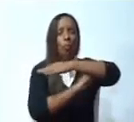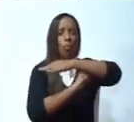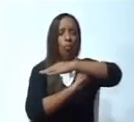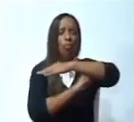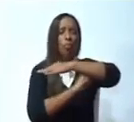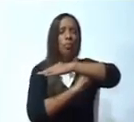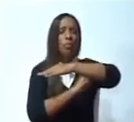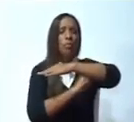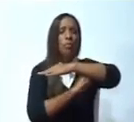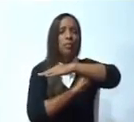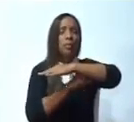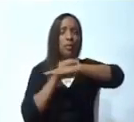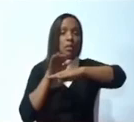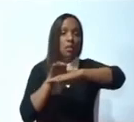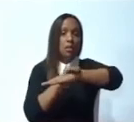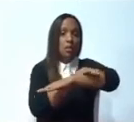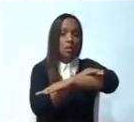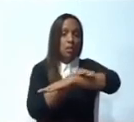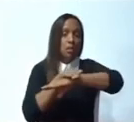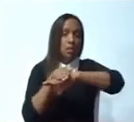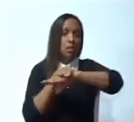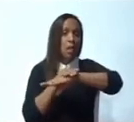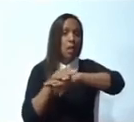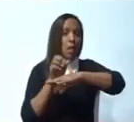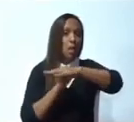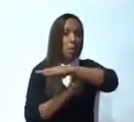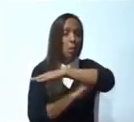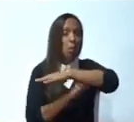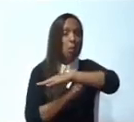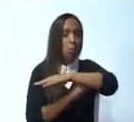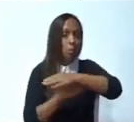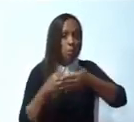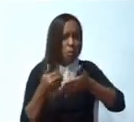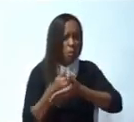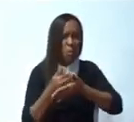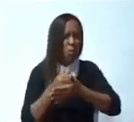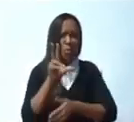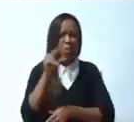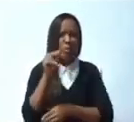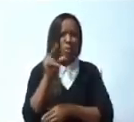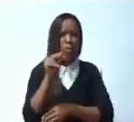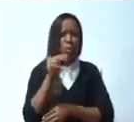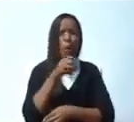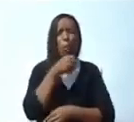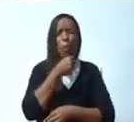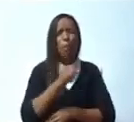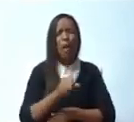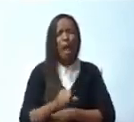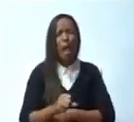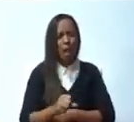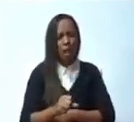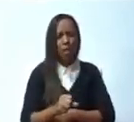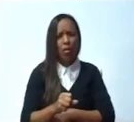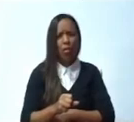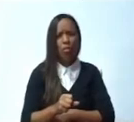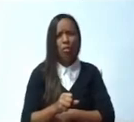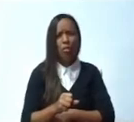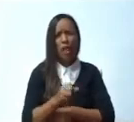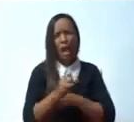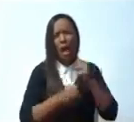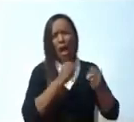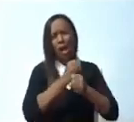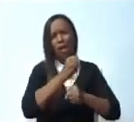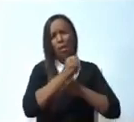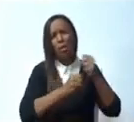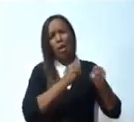ahora, en honor a la verdad, es un puente viejo que tenía muchos años, pero colapsó, y a través